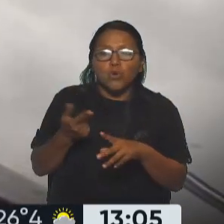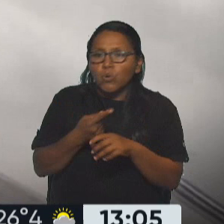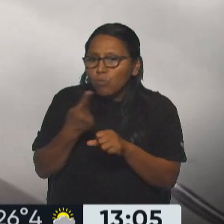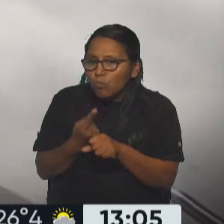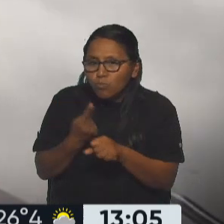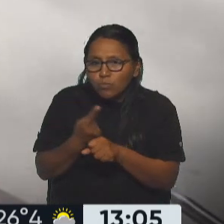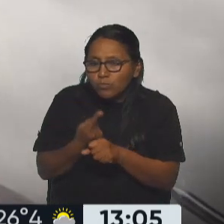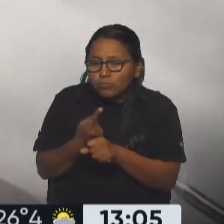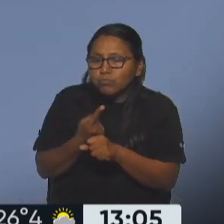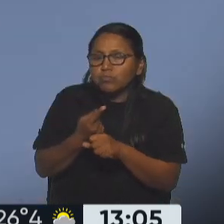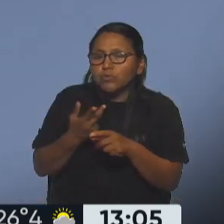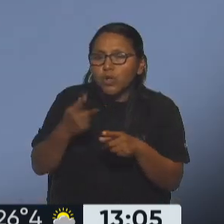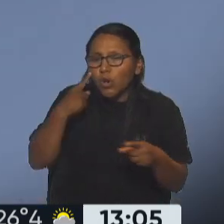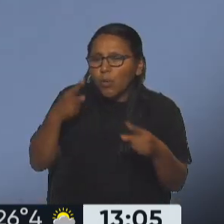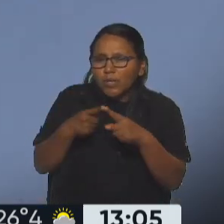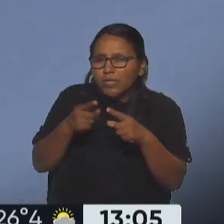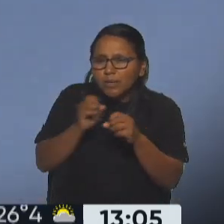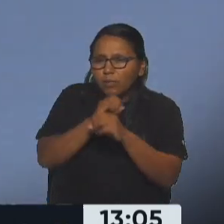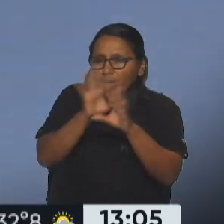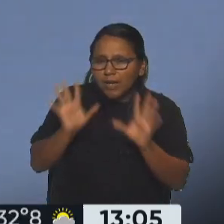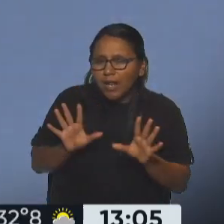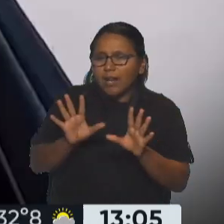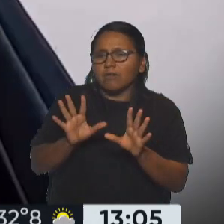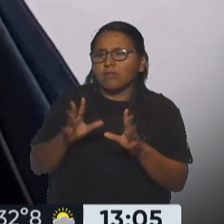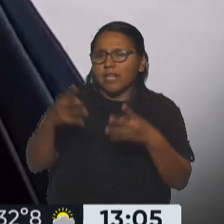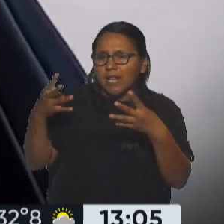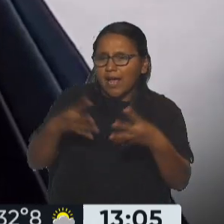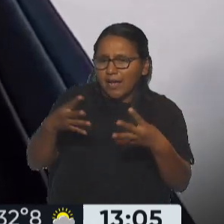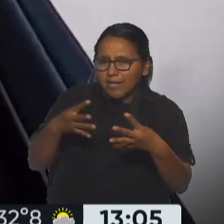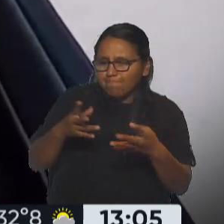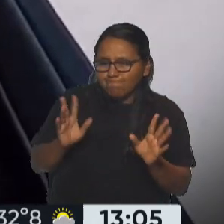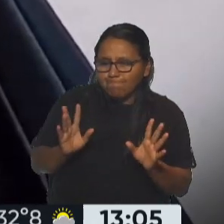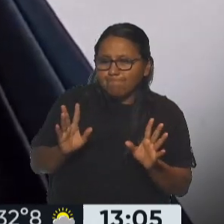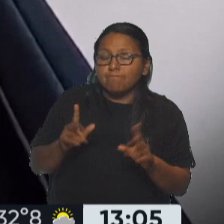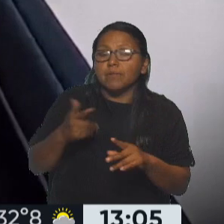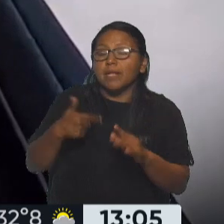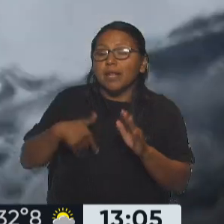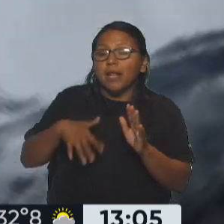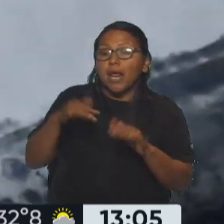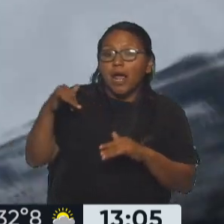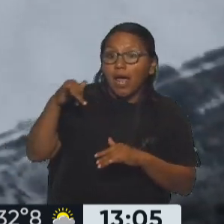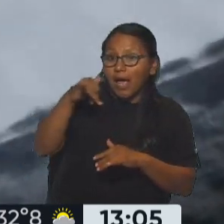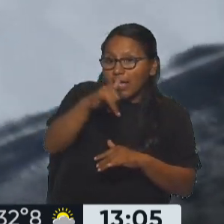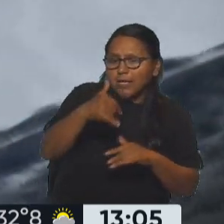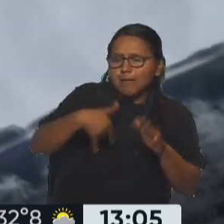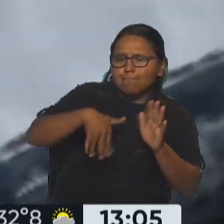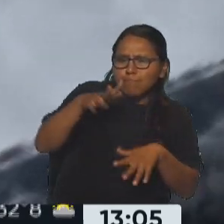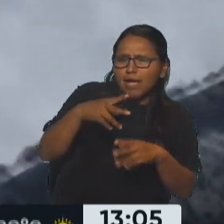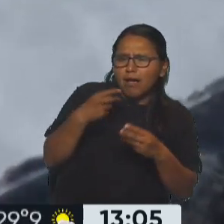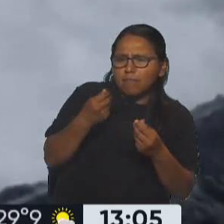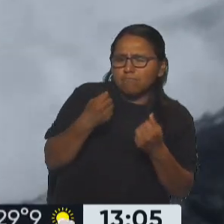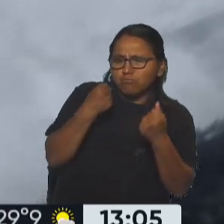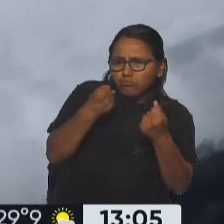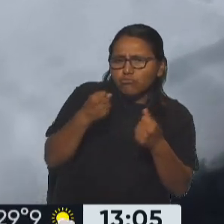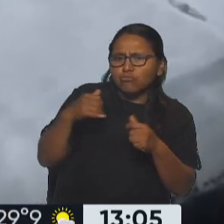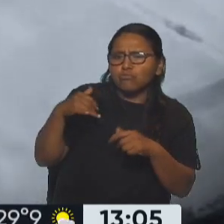de la invasión un objetivo clave de las doctrinas de la guerra contemporánea, la superioridad aérea, limitando el uso de su aviación